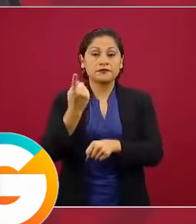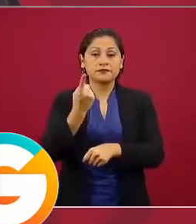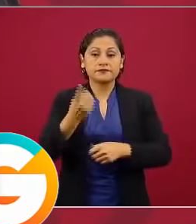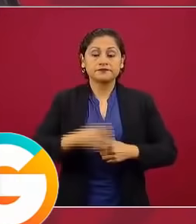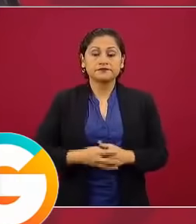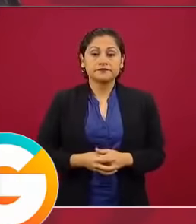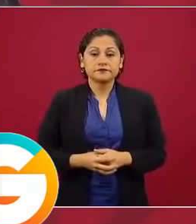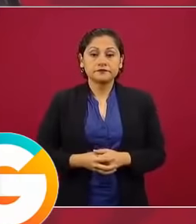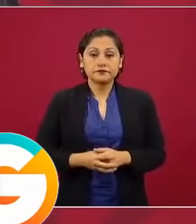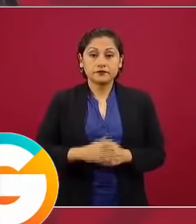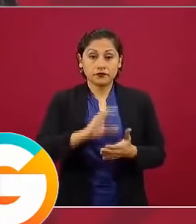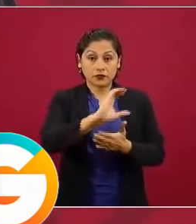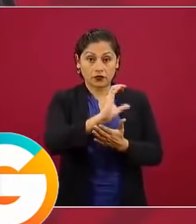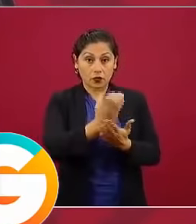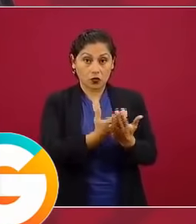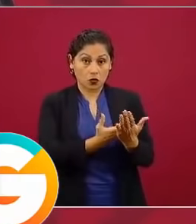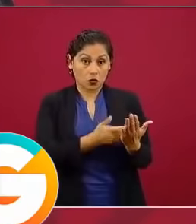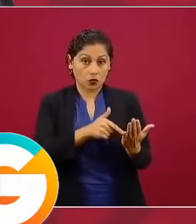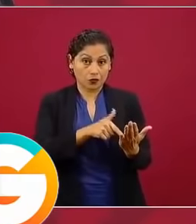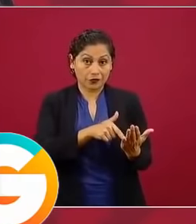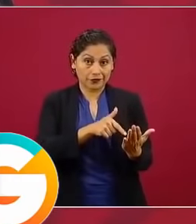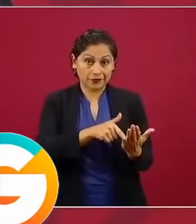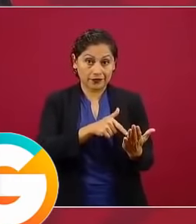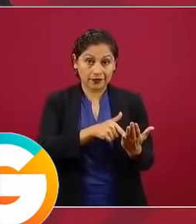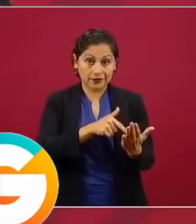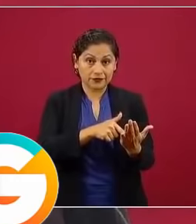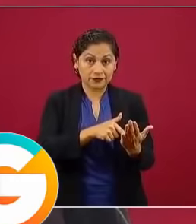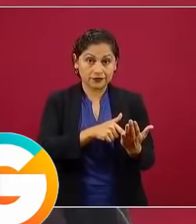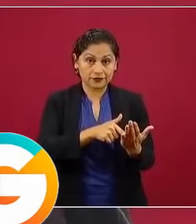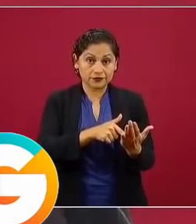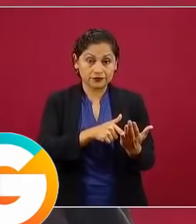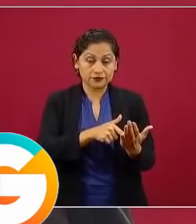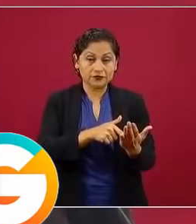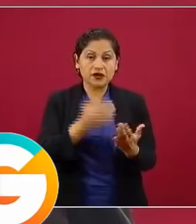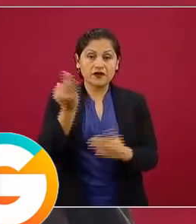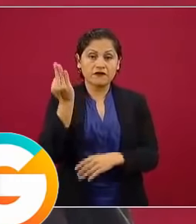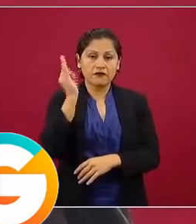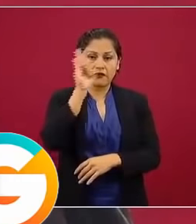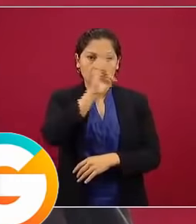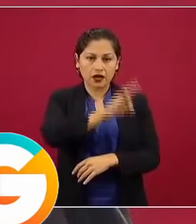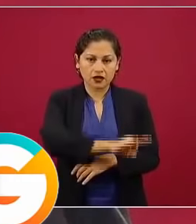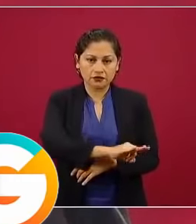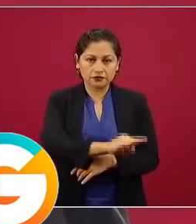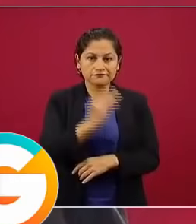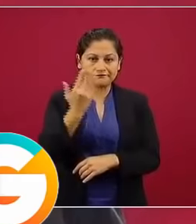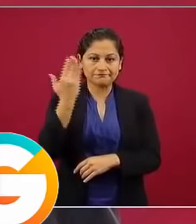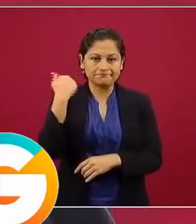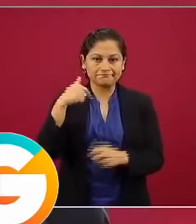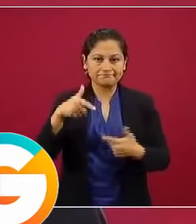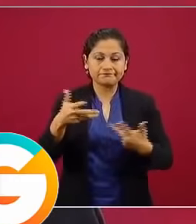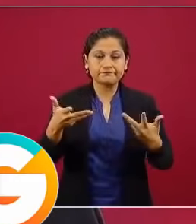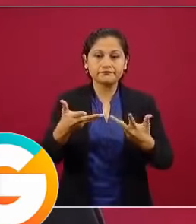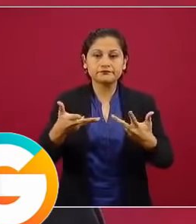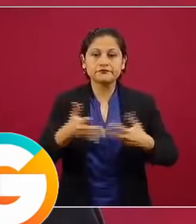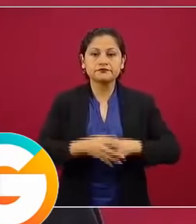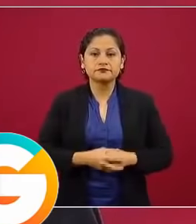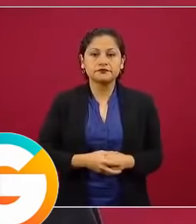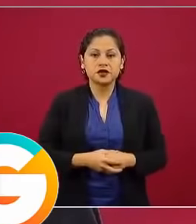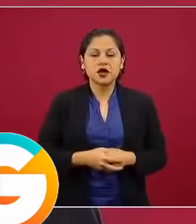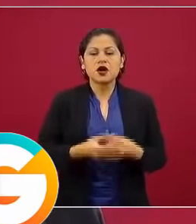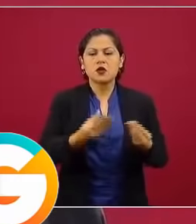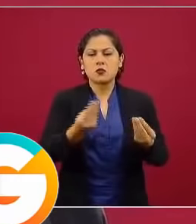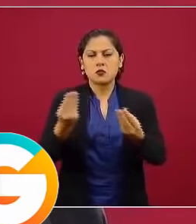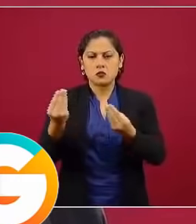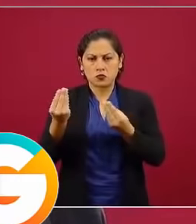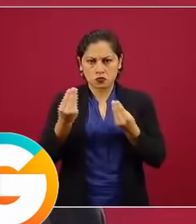Estos contratos se hicieron de manera fraudulenta en la mayoría de los casos.